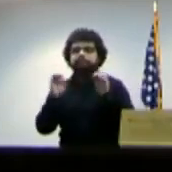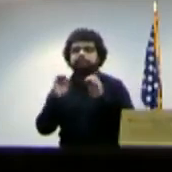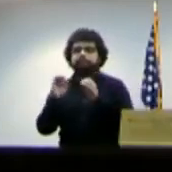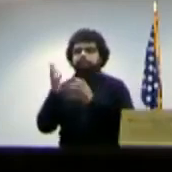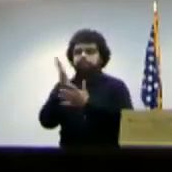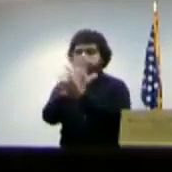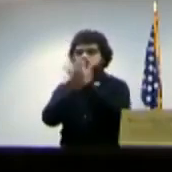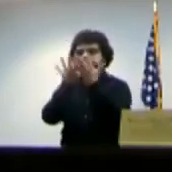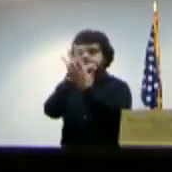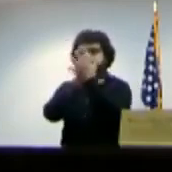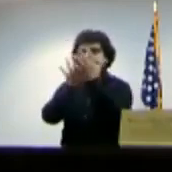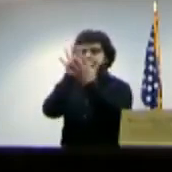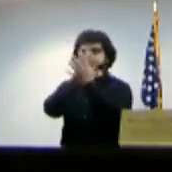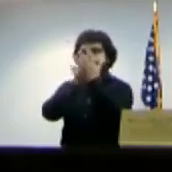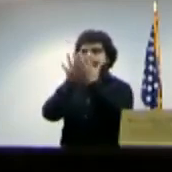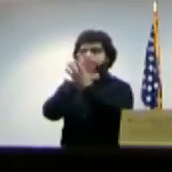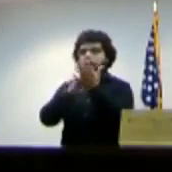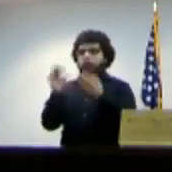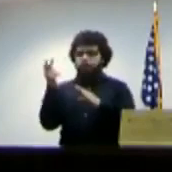es el uso de fondos públicos.